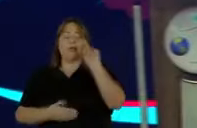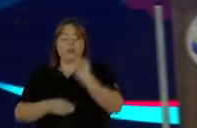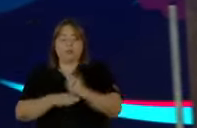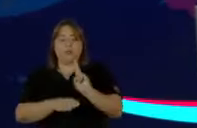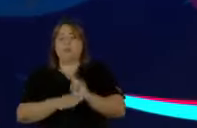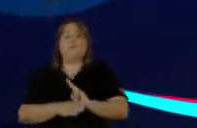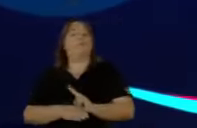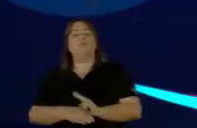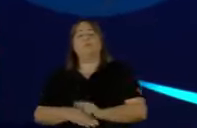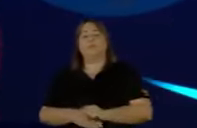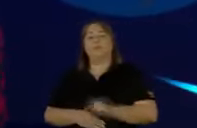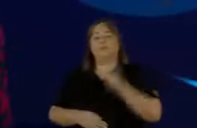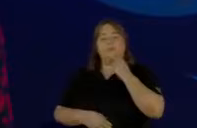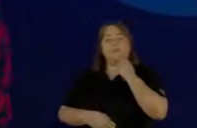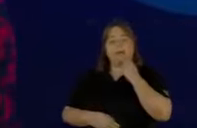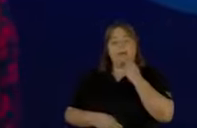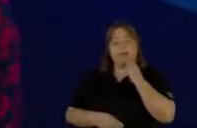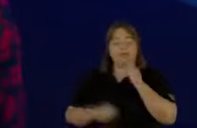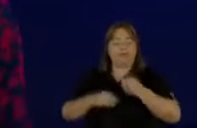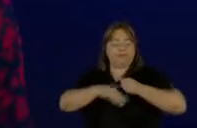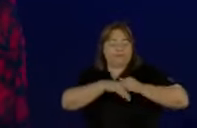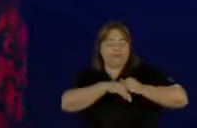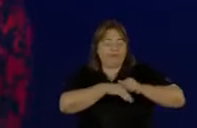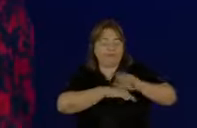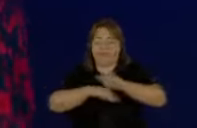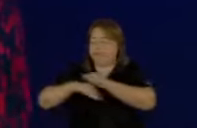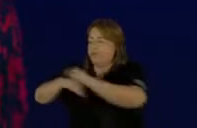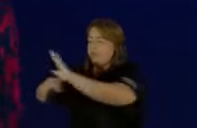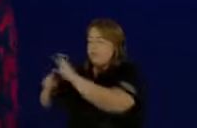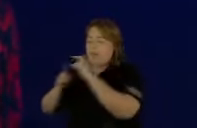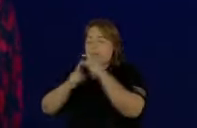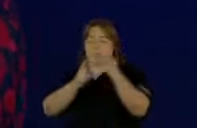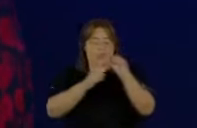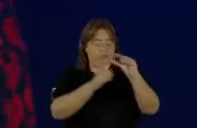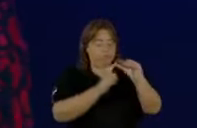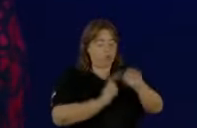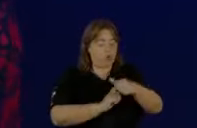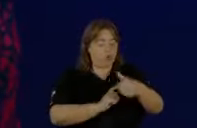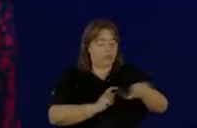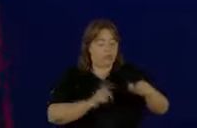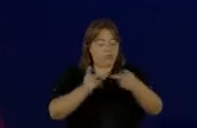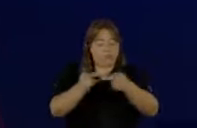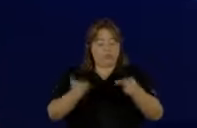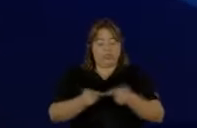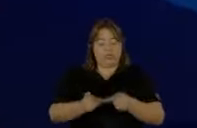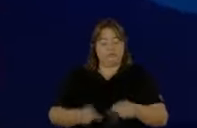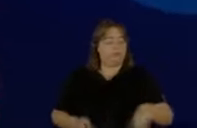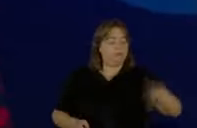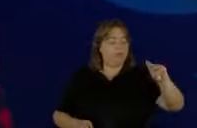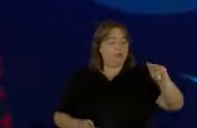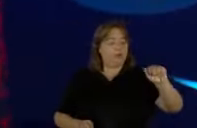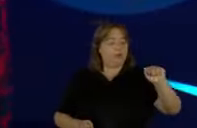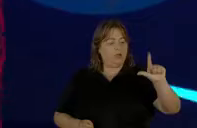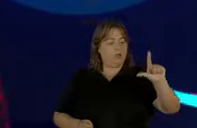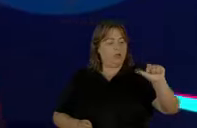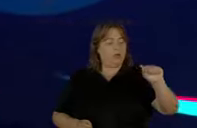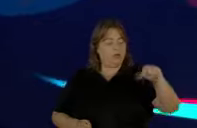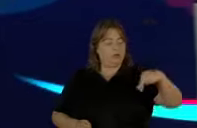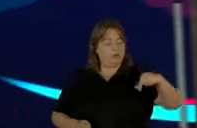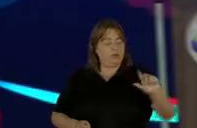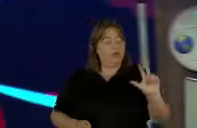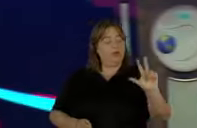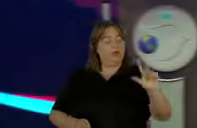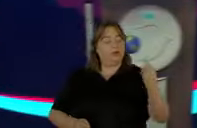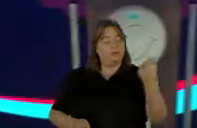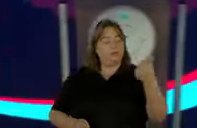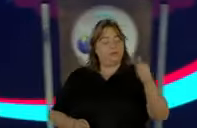Se utilizan para seguir llevando la palabra del Señor donde quiera. Malaquías 3:10 dice que traigamos todos los diezmos